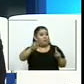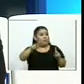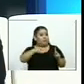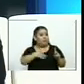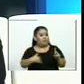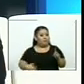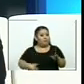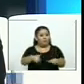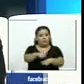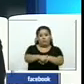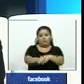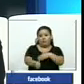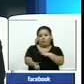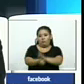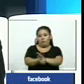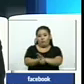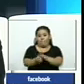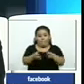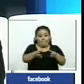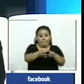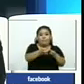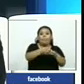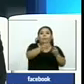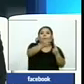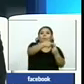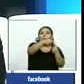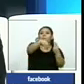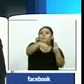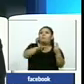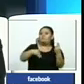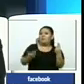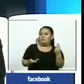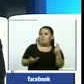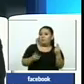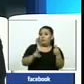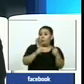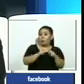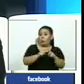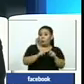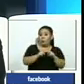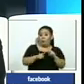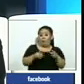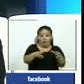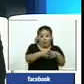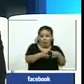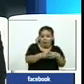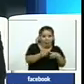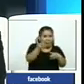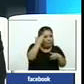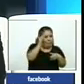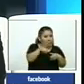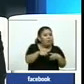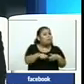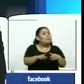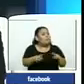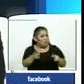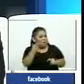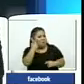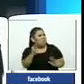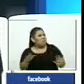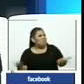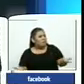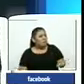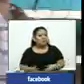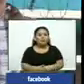y señalaban algunos miembros de Ghana que esta reunión se había dado a espaldas del Directorio Nacional de Ghana. ¿Pero qué fue lo que ocurrió? Veamos a